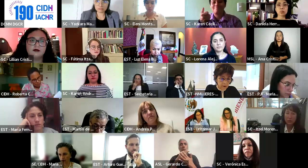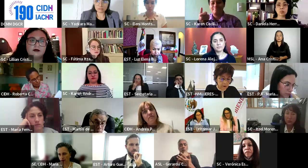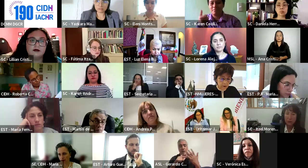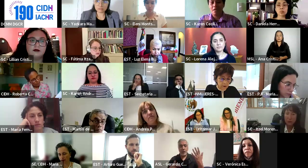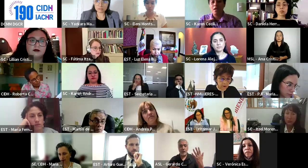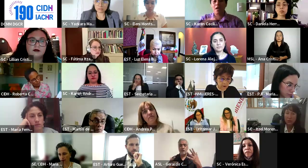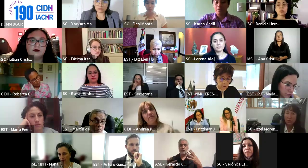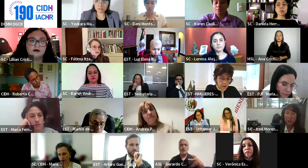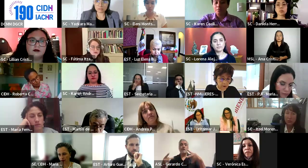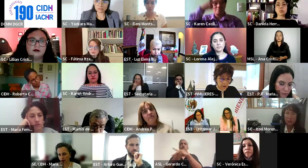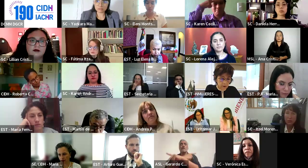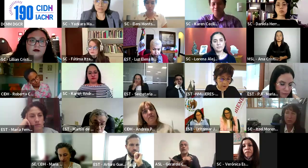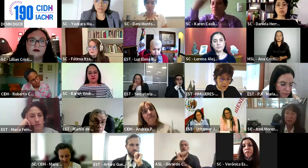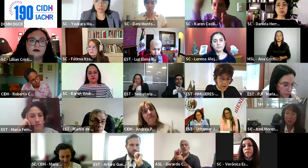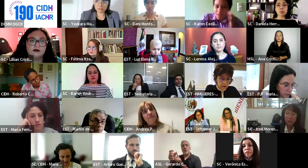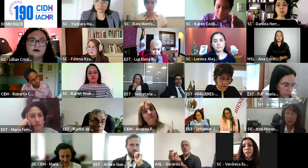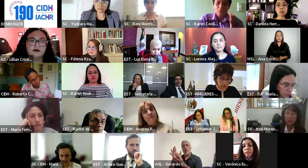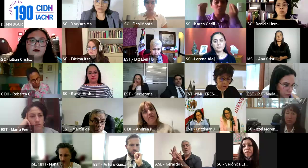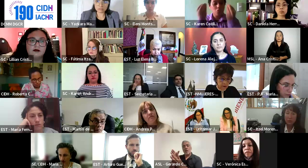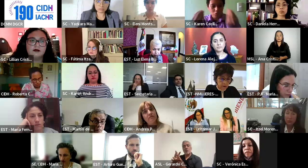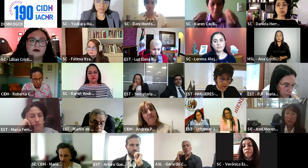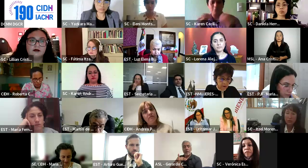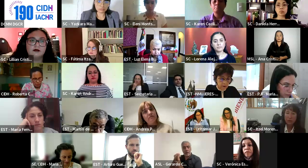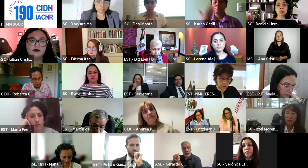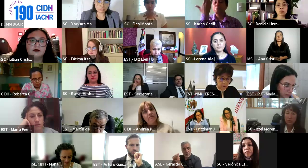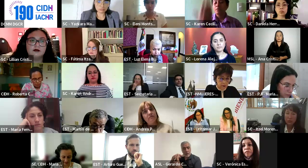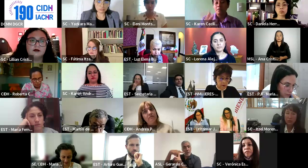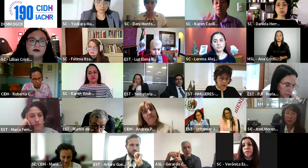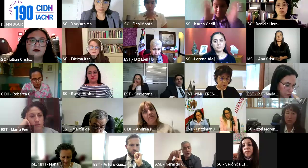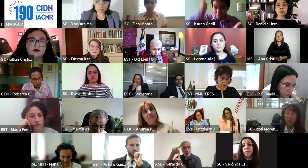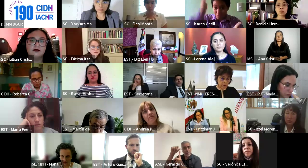las mujeres con discapacidad y los obstáculos para acceder a la justicia en México.